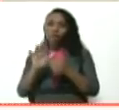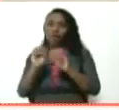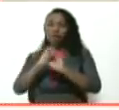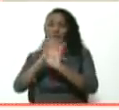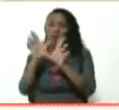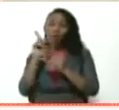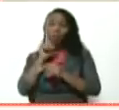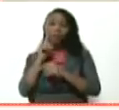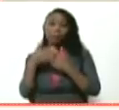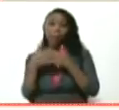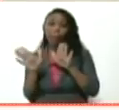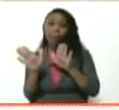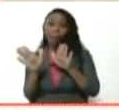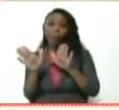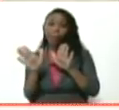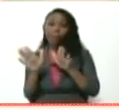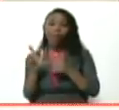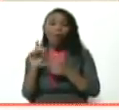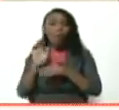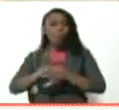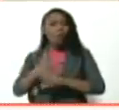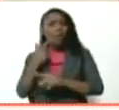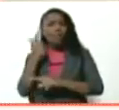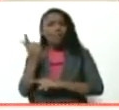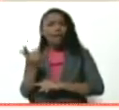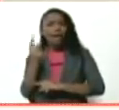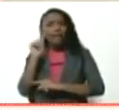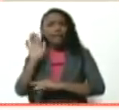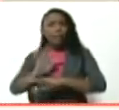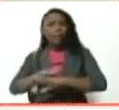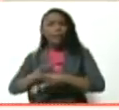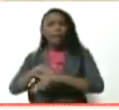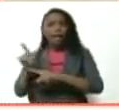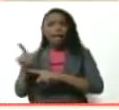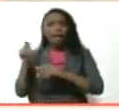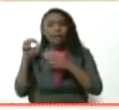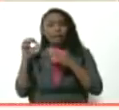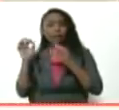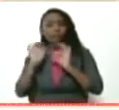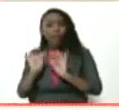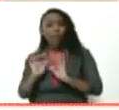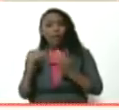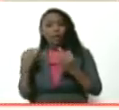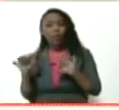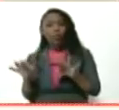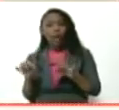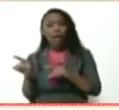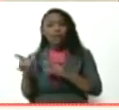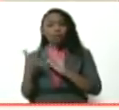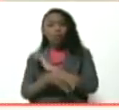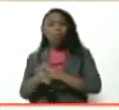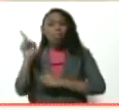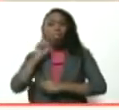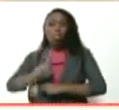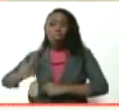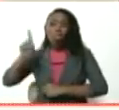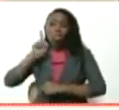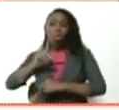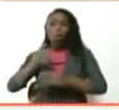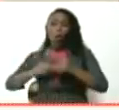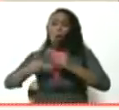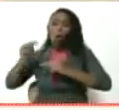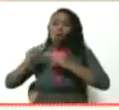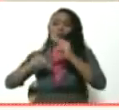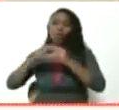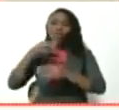Que siempre dejan, primero que quien incurre en hechos de esta naturaleza, de sobre mentiras, tratar de construir